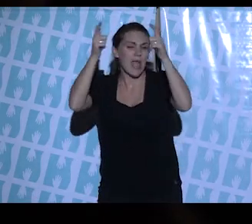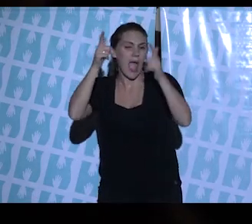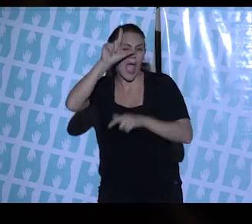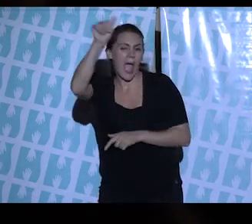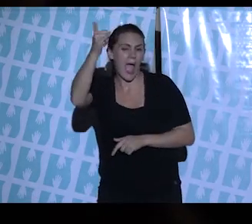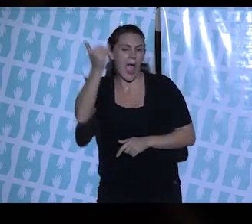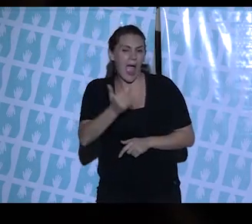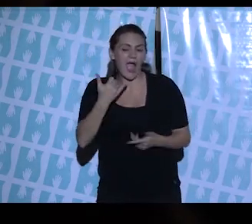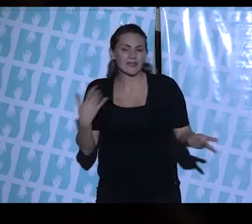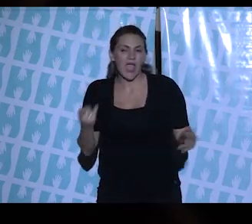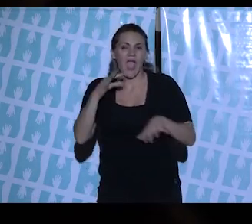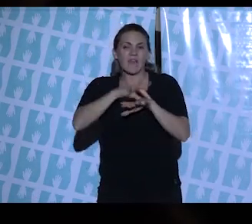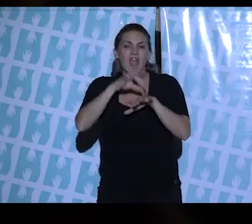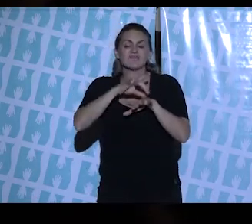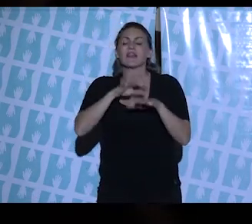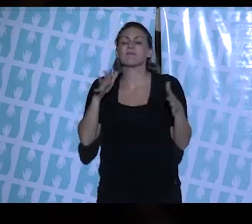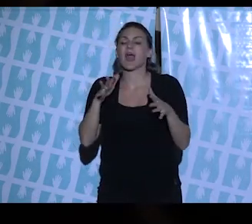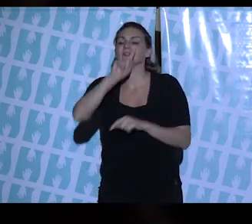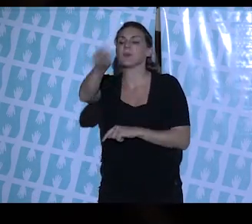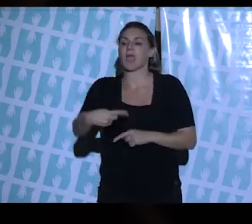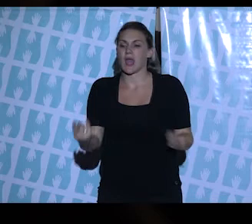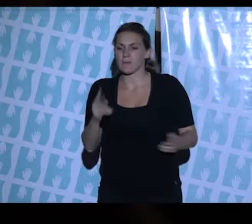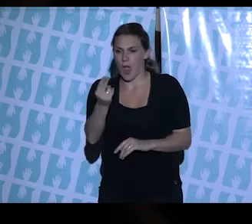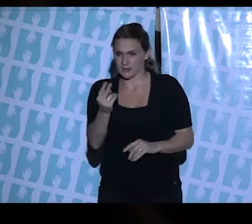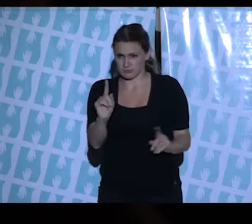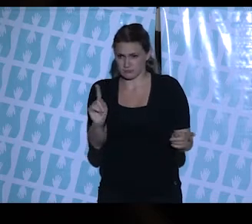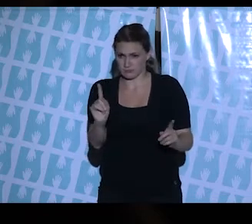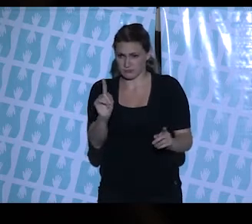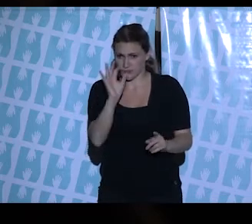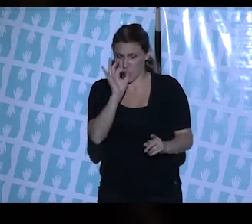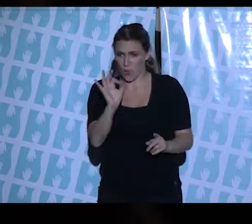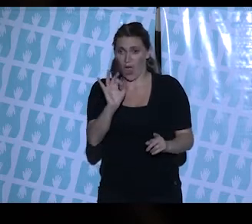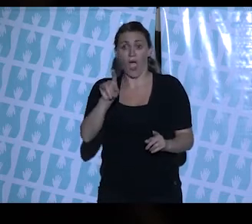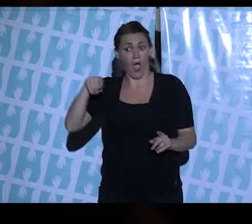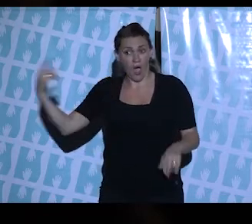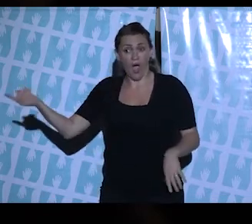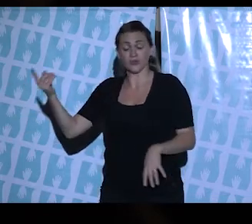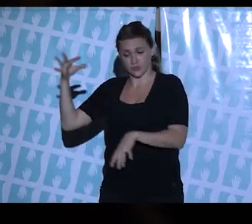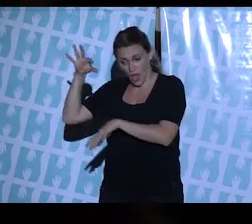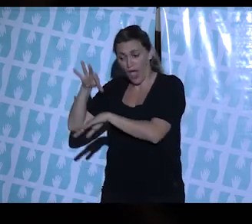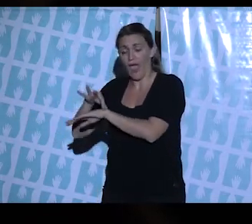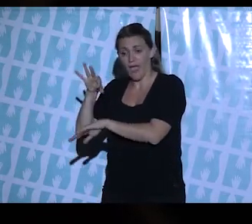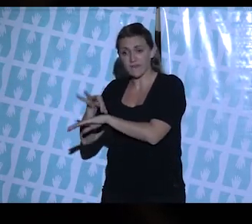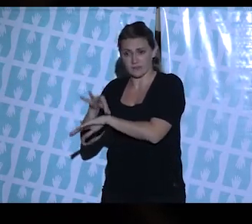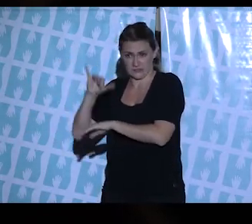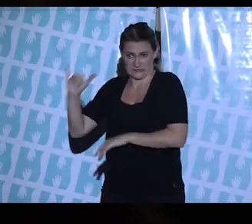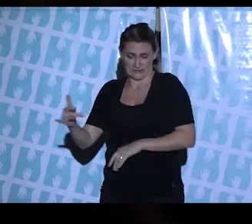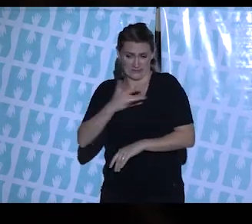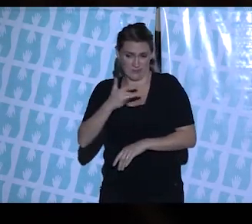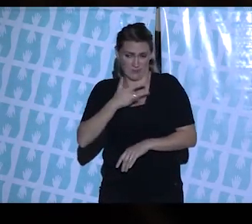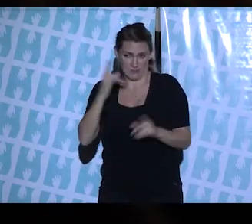no produce muerte. Hay otras enfermedades que sí. Un infarto de miocardio sí.